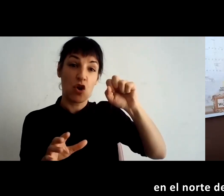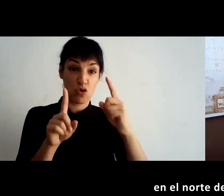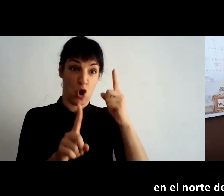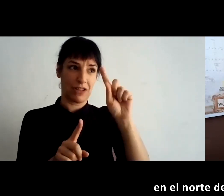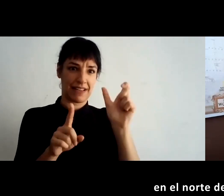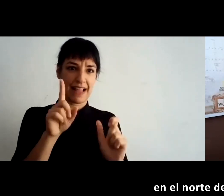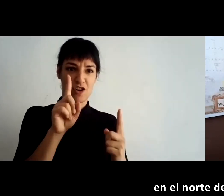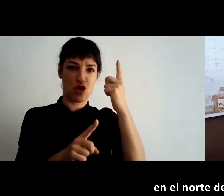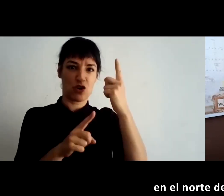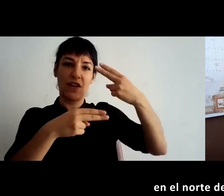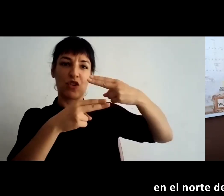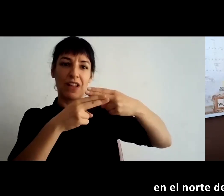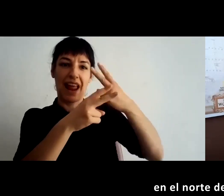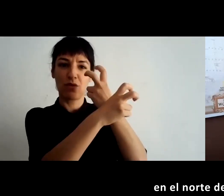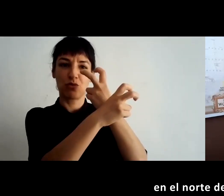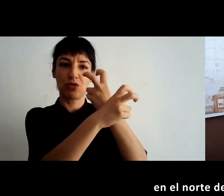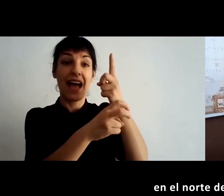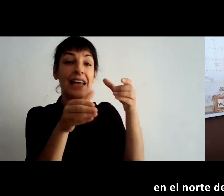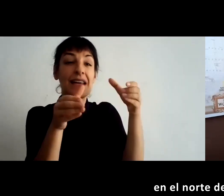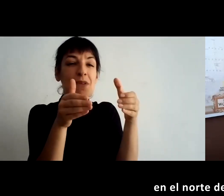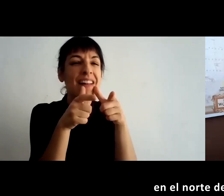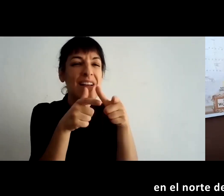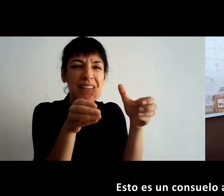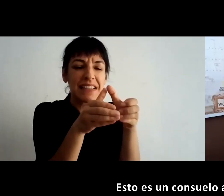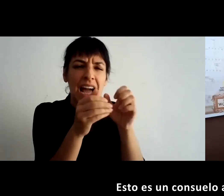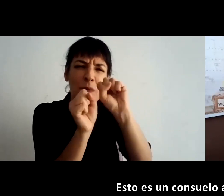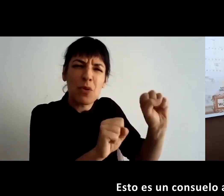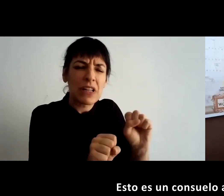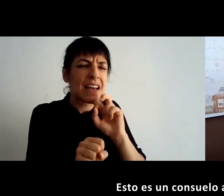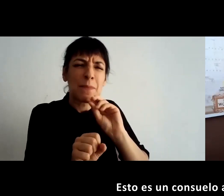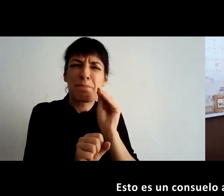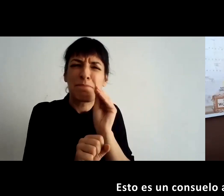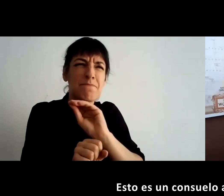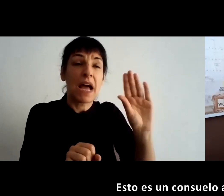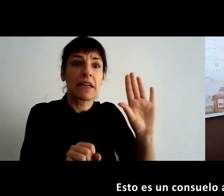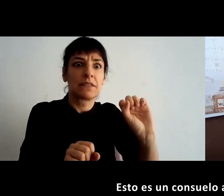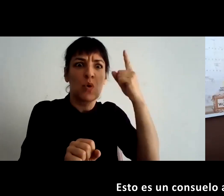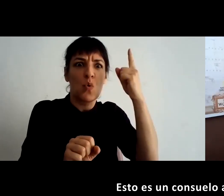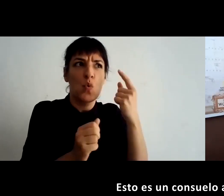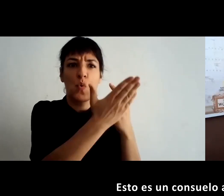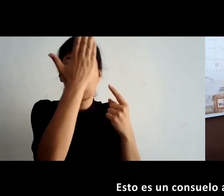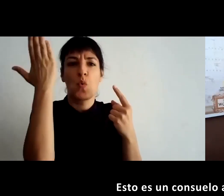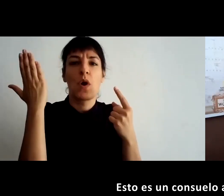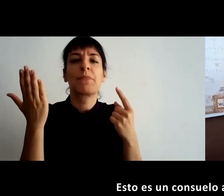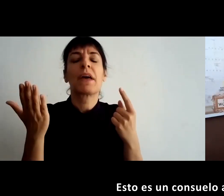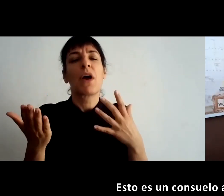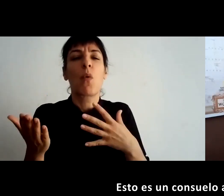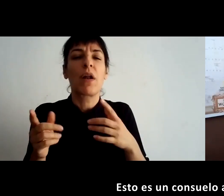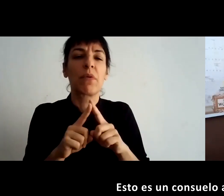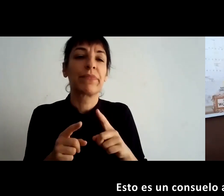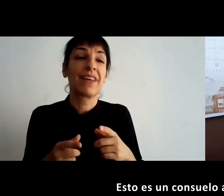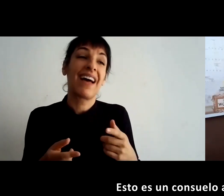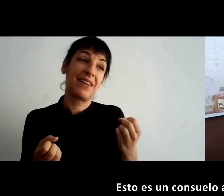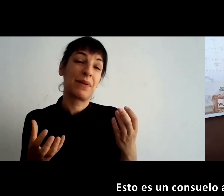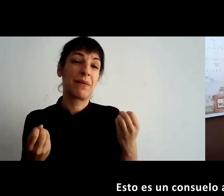de Italia, frontera con Austria. Esto es un consuelo, si quieren, pobre, pero también es una llamada a